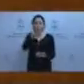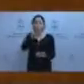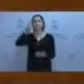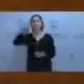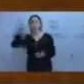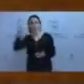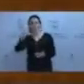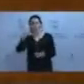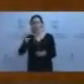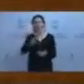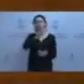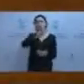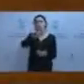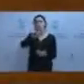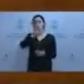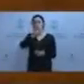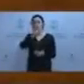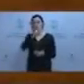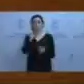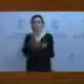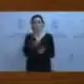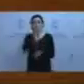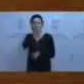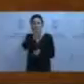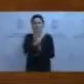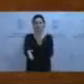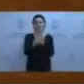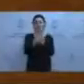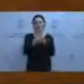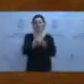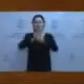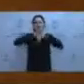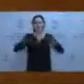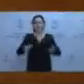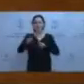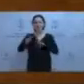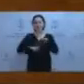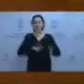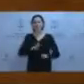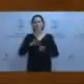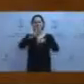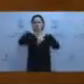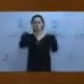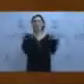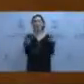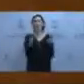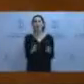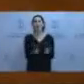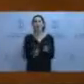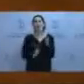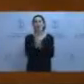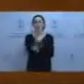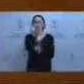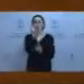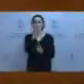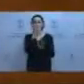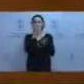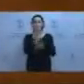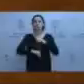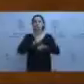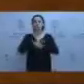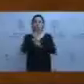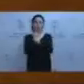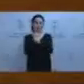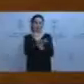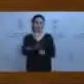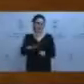Directiva 24/2014. Recoge cuestiones evidentes como la compra pública innovadora, el cumplimiento de la normativa en materia laboral y